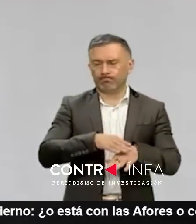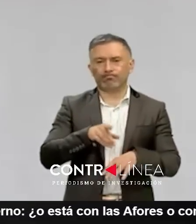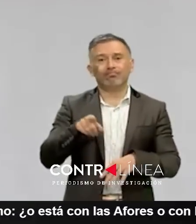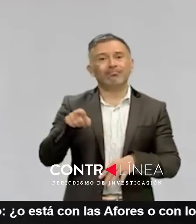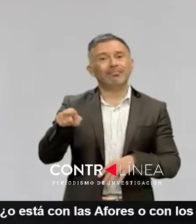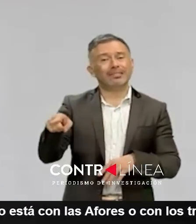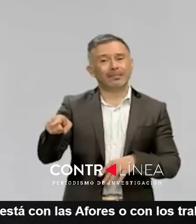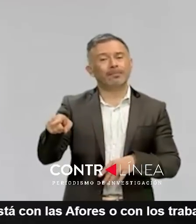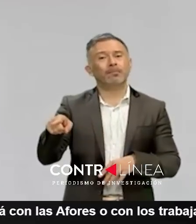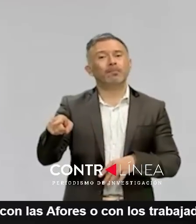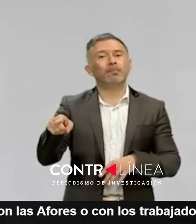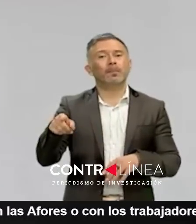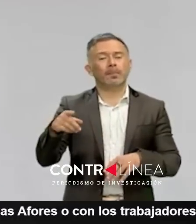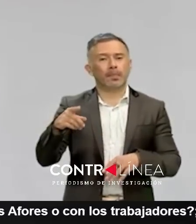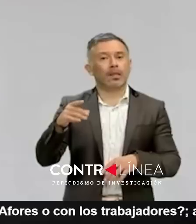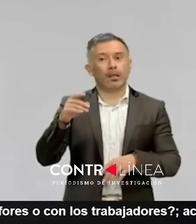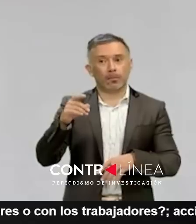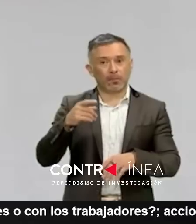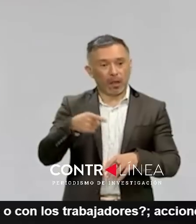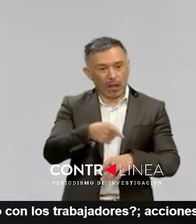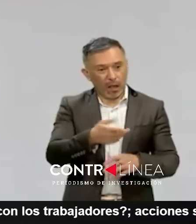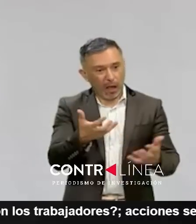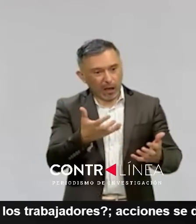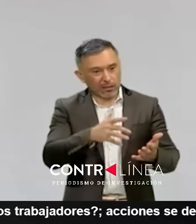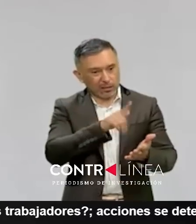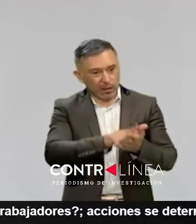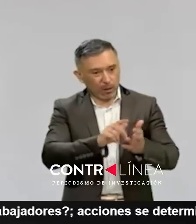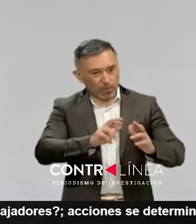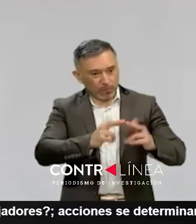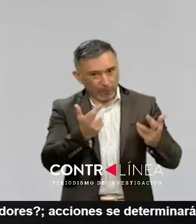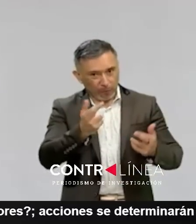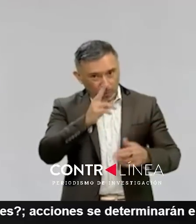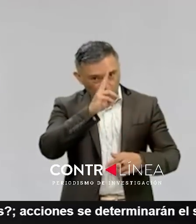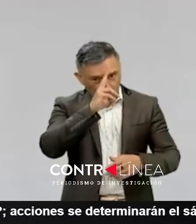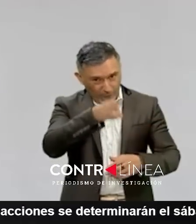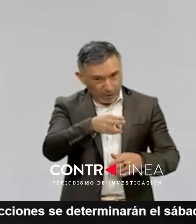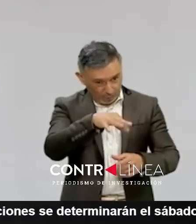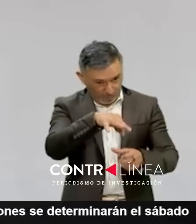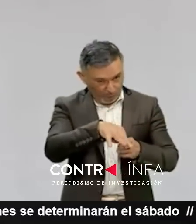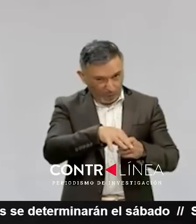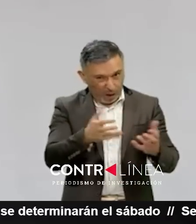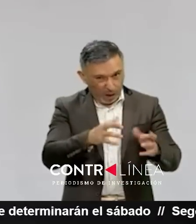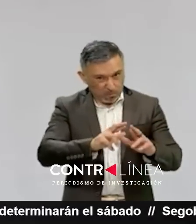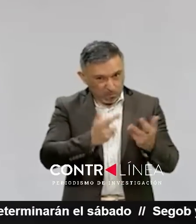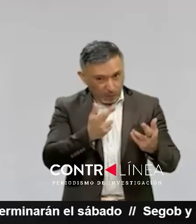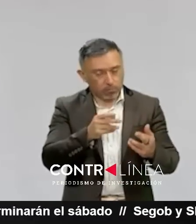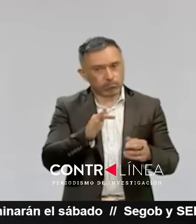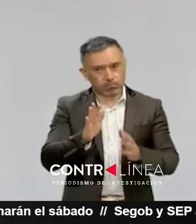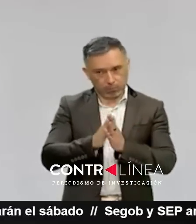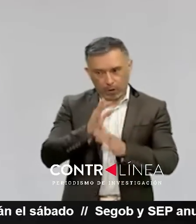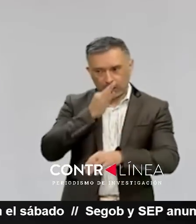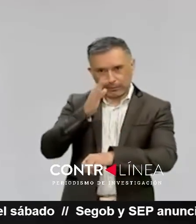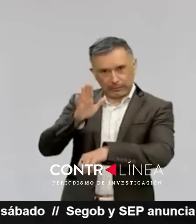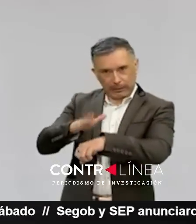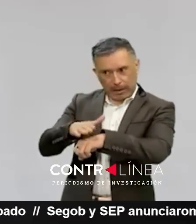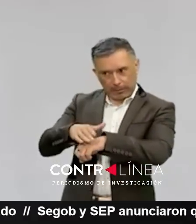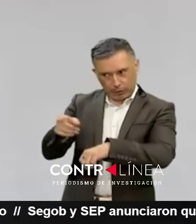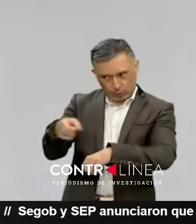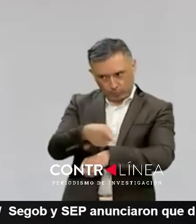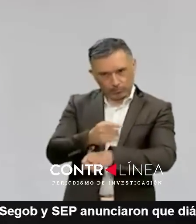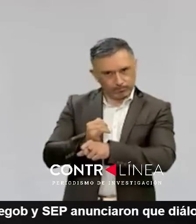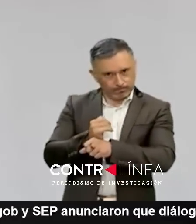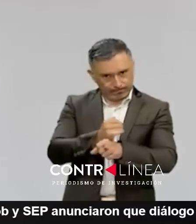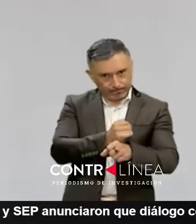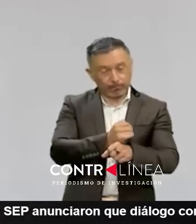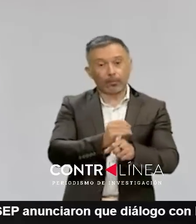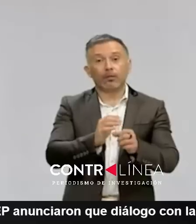responsabilidad de perseguir todo aquel tipo de delito electoral que se pueda cometer. Aviso, por supuesto, a todos los que